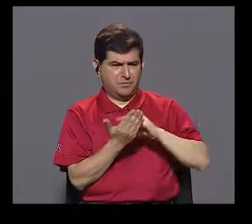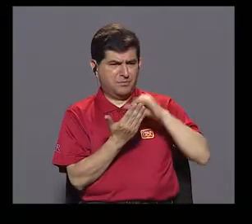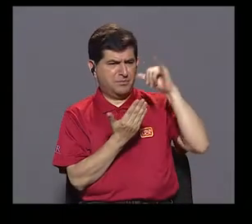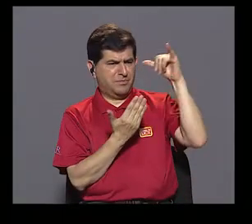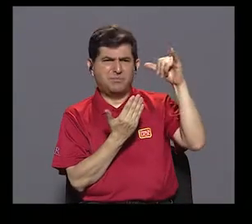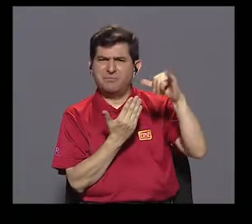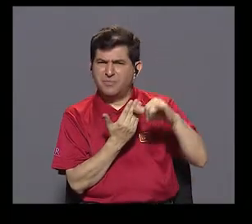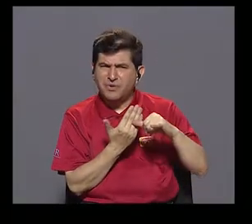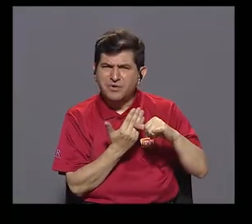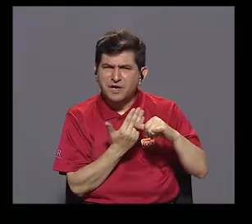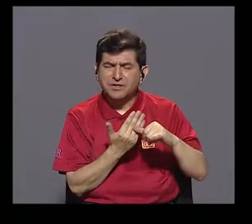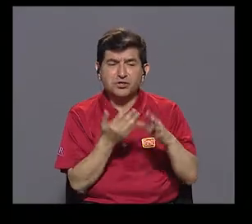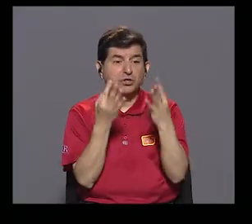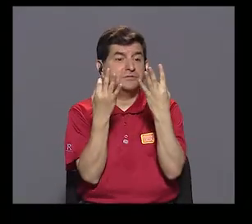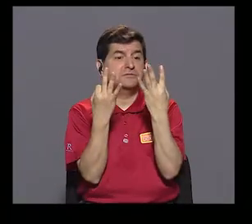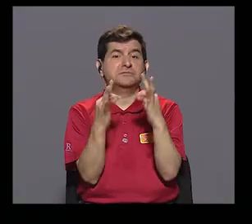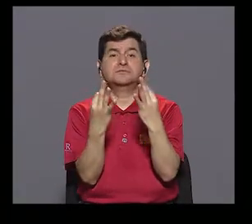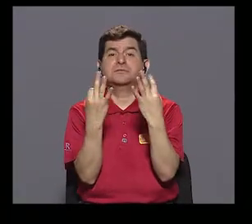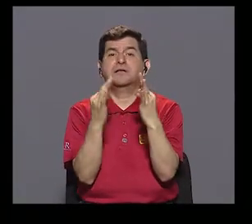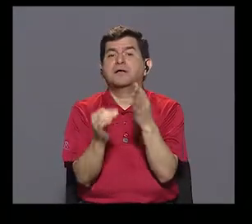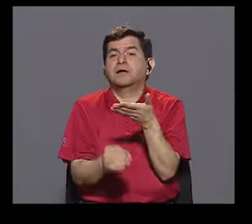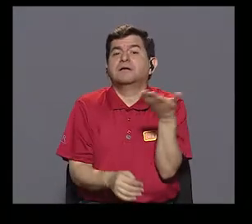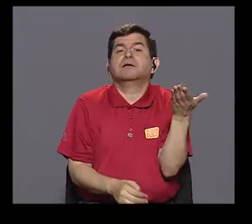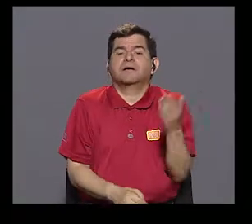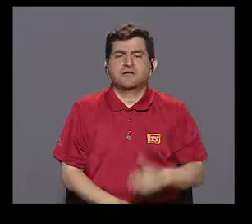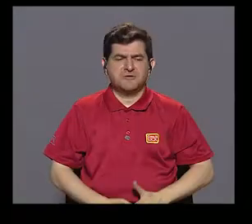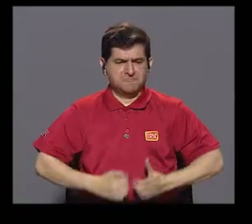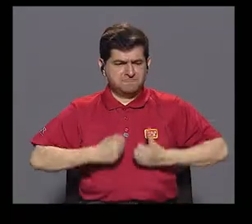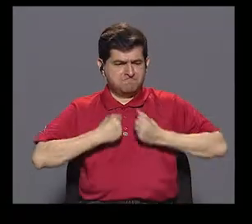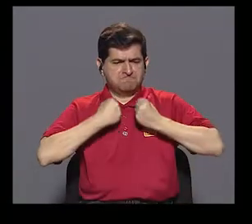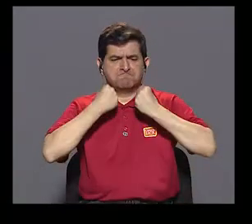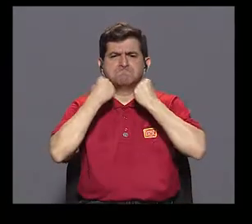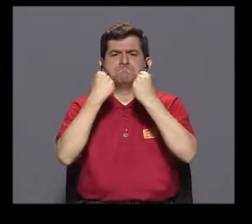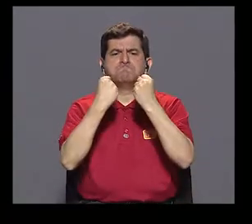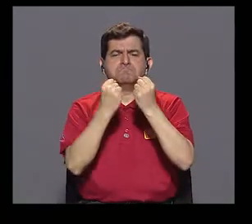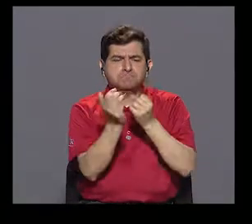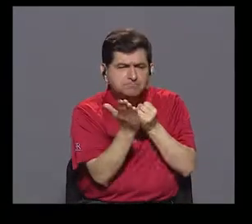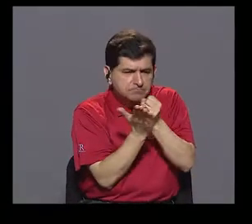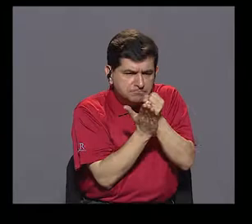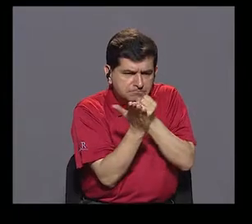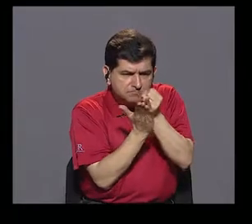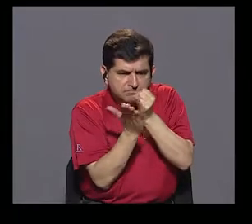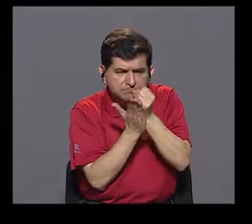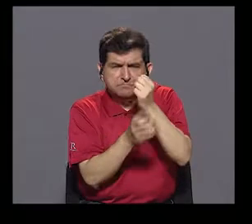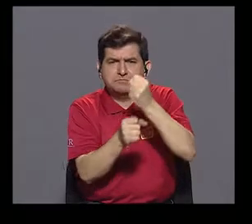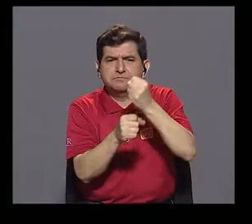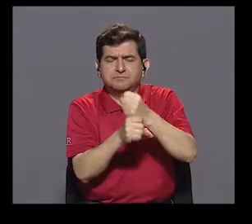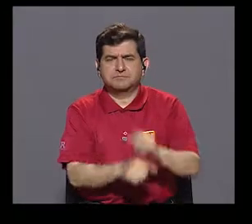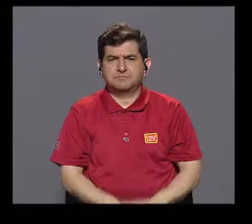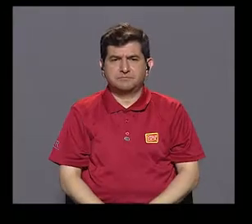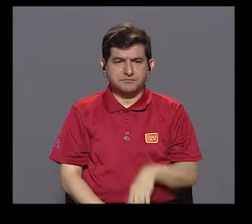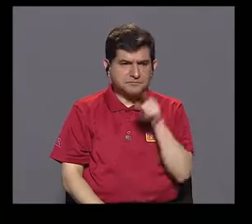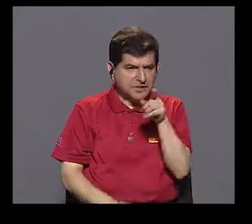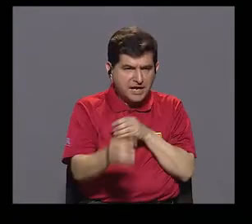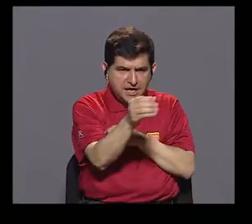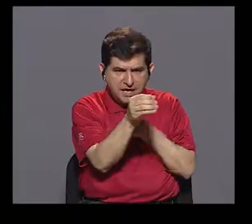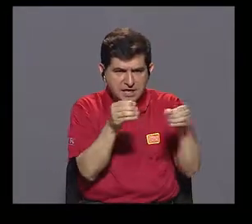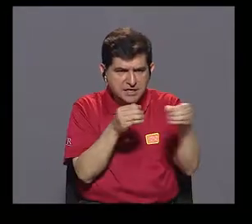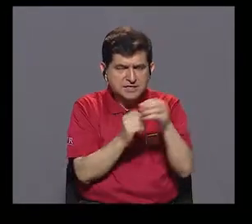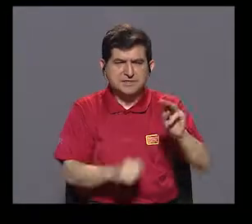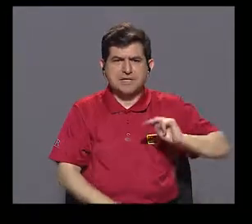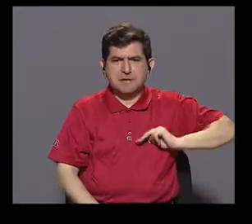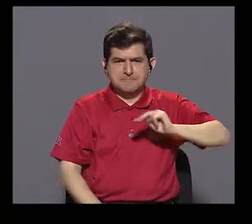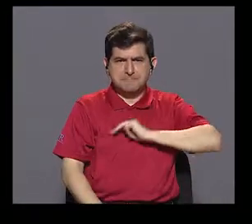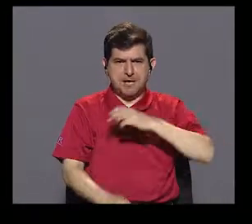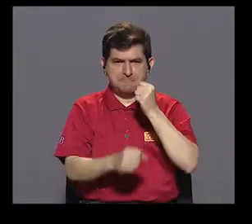un proyecto que pretende fortalecer la inspección laboral. Decir que esa oficina del Ministerio